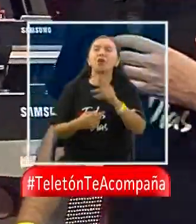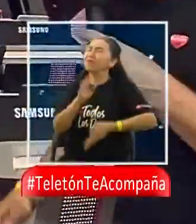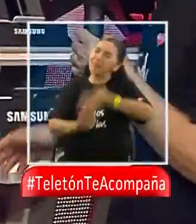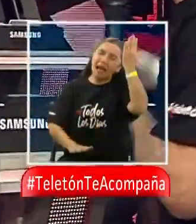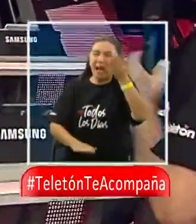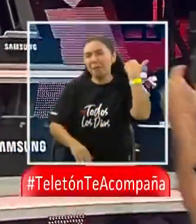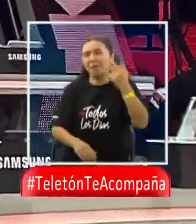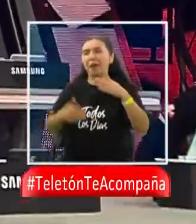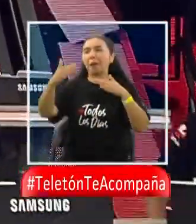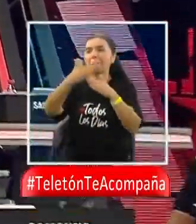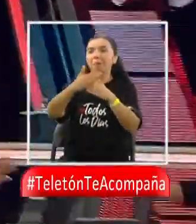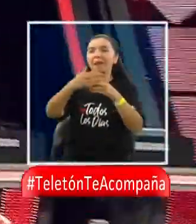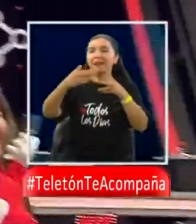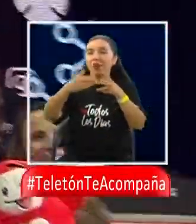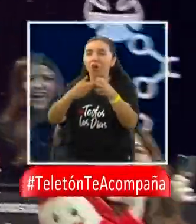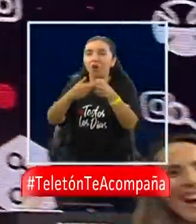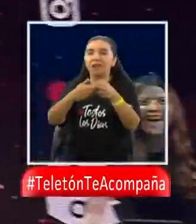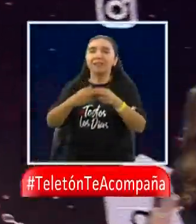la pausa, ¿sabes qué?